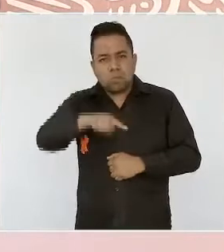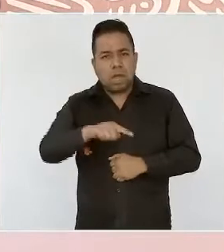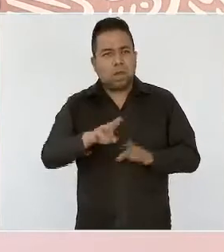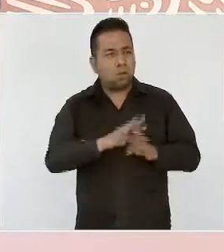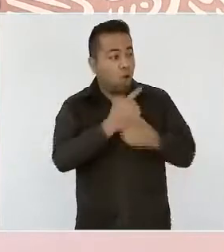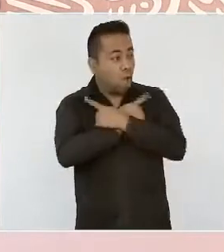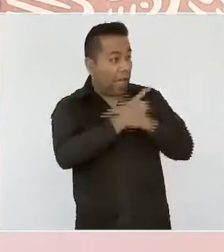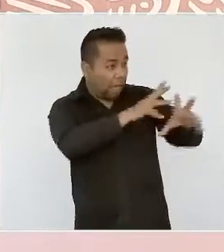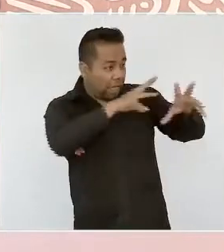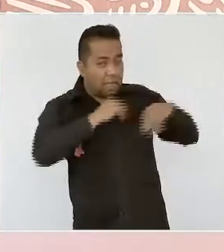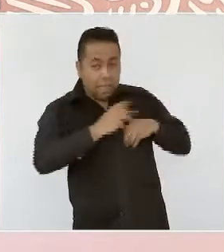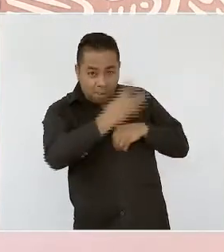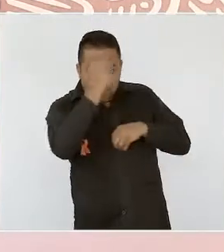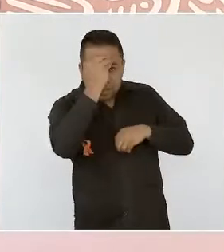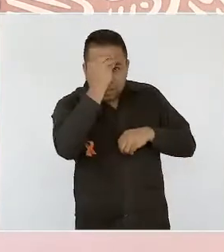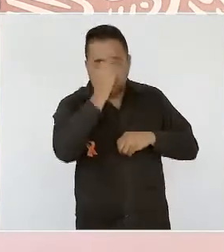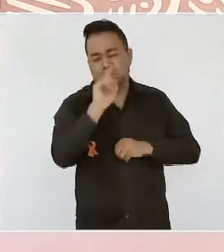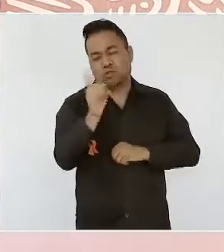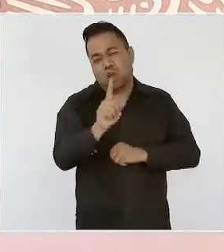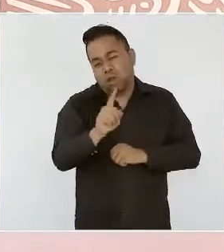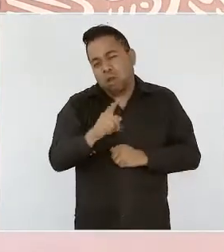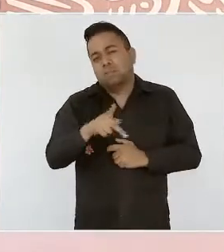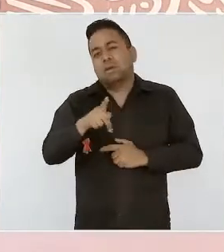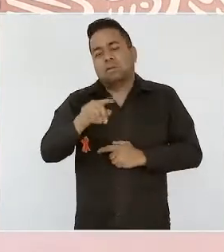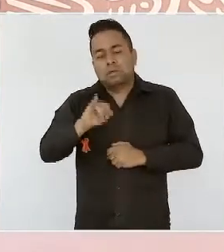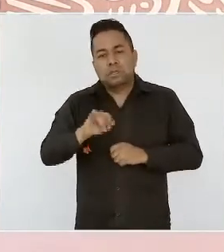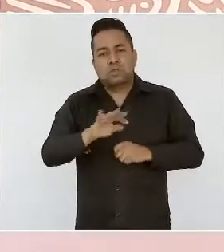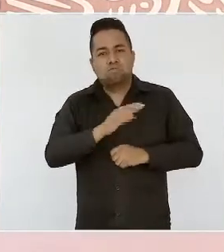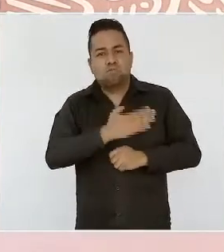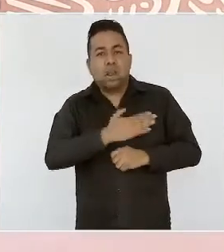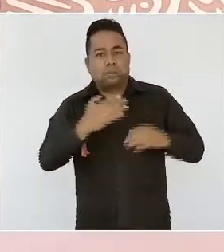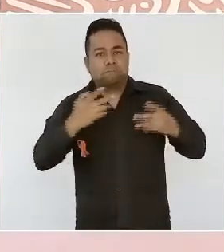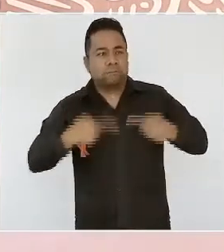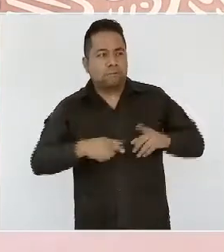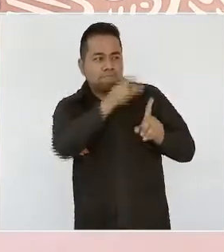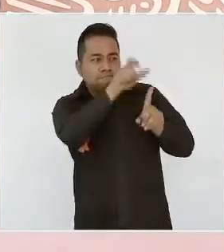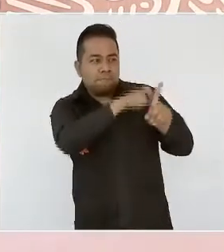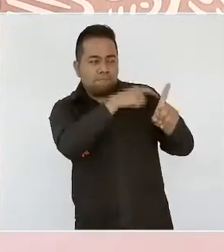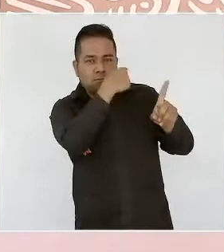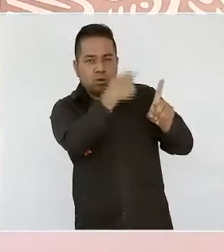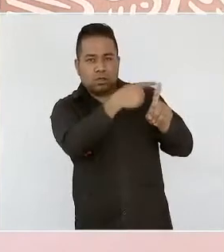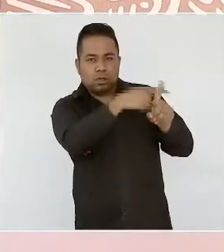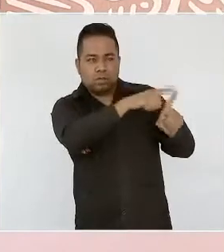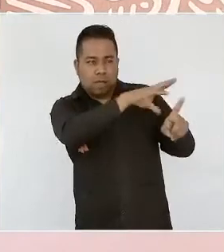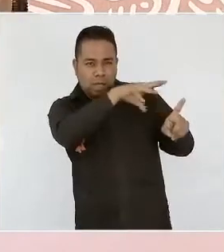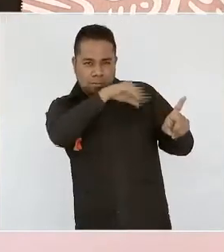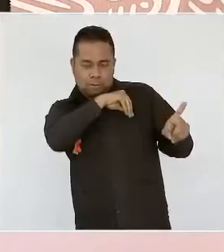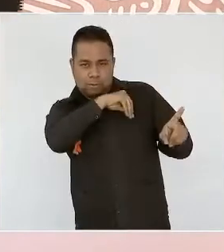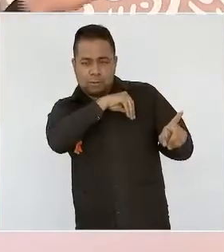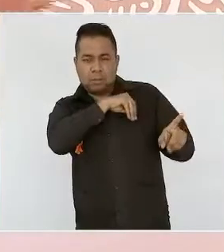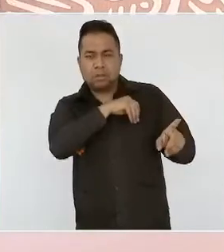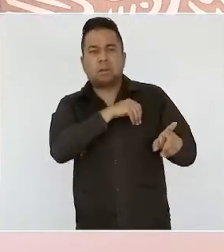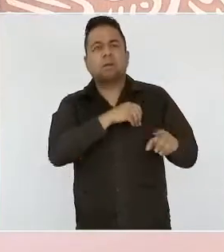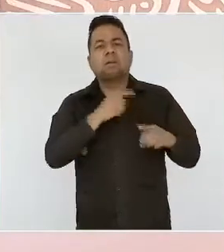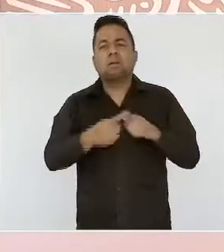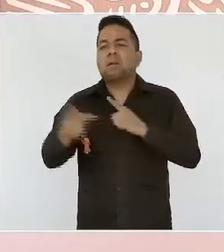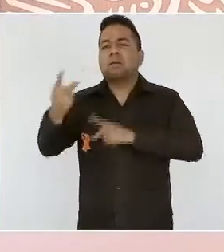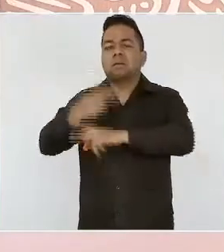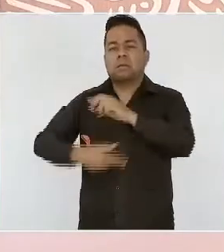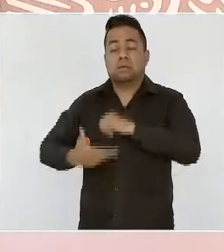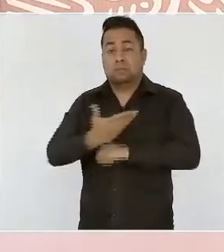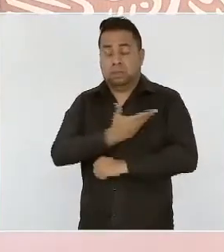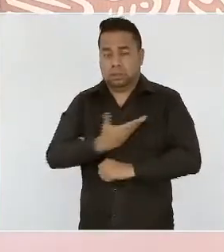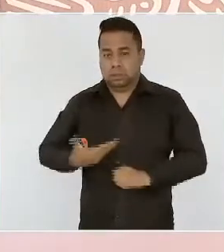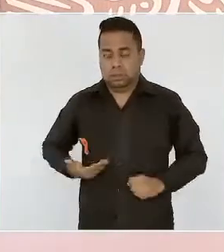modales, pero sí tener buenos modelos, porque estamos con el presidente